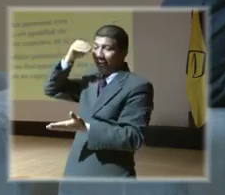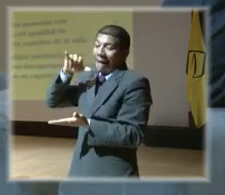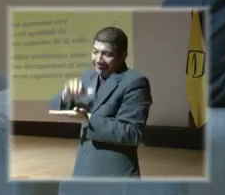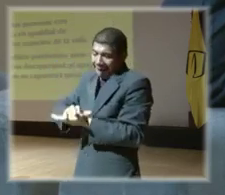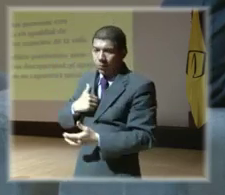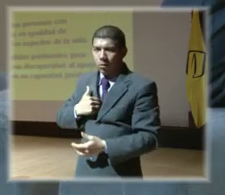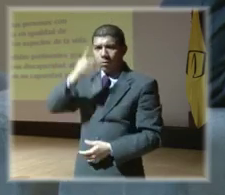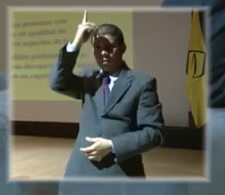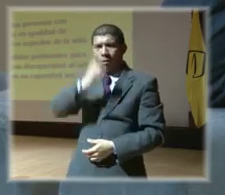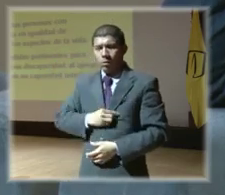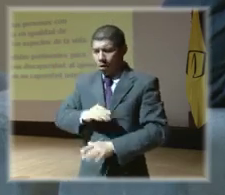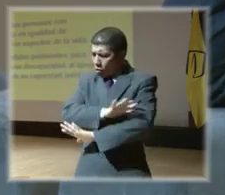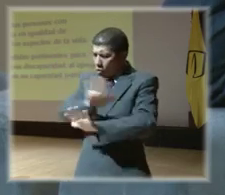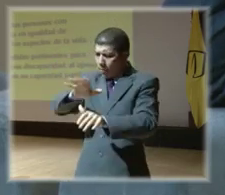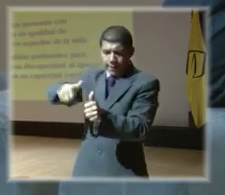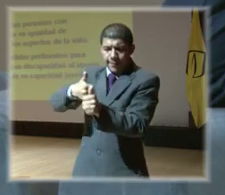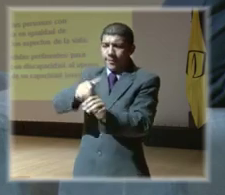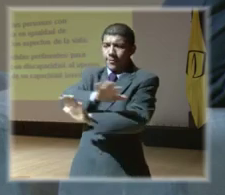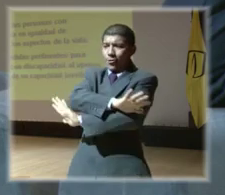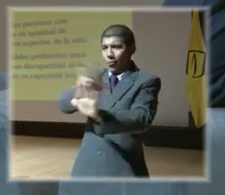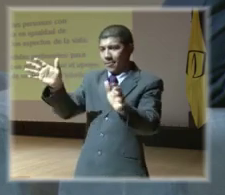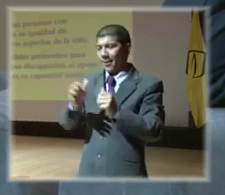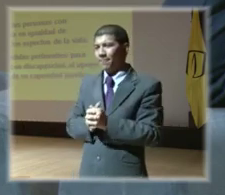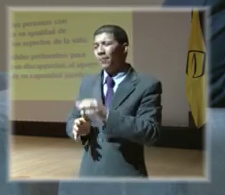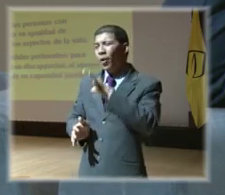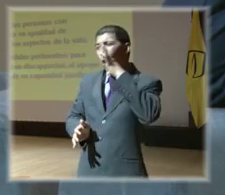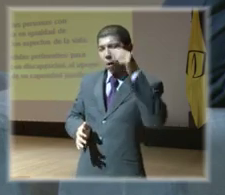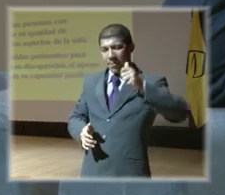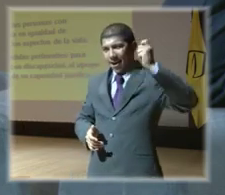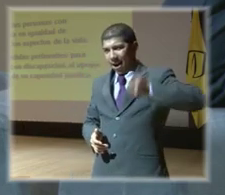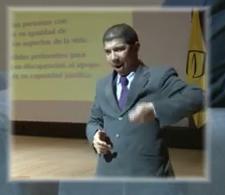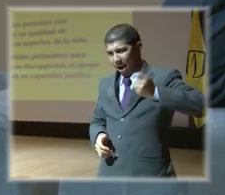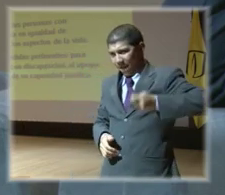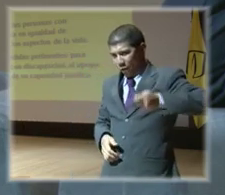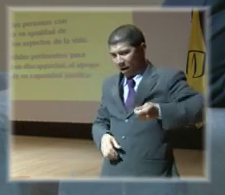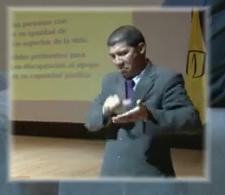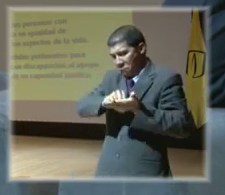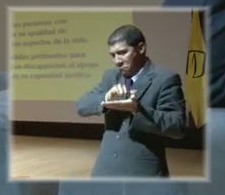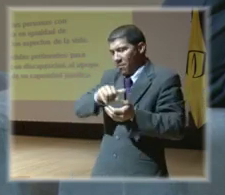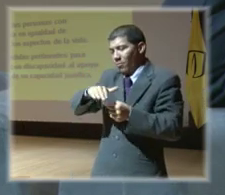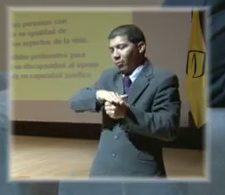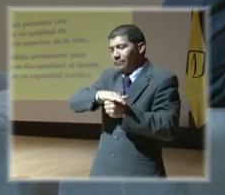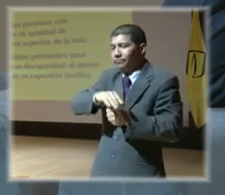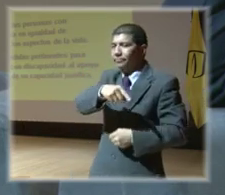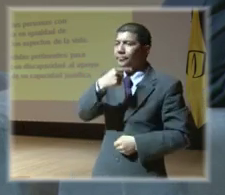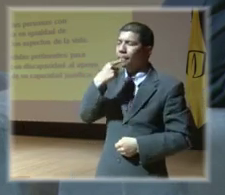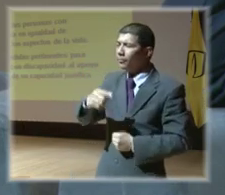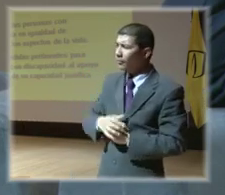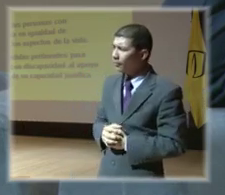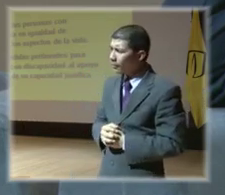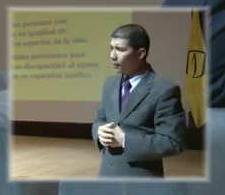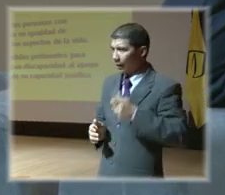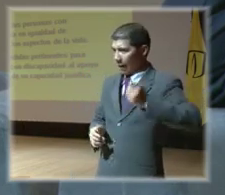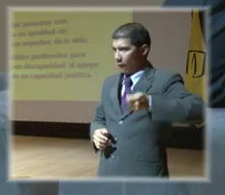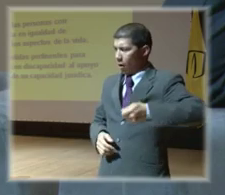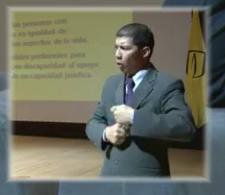de los ministros de la Corte, dijo: es que a mí me asombró ver la entrevista de Ricardo en